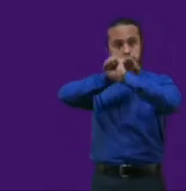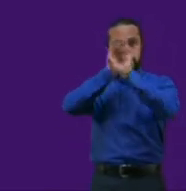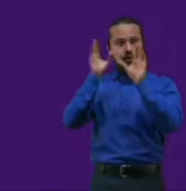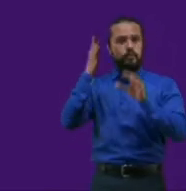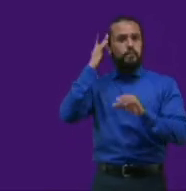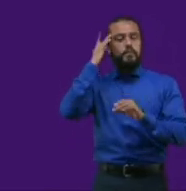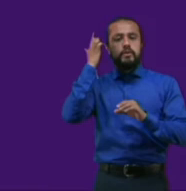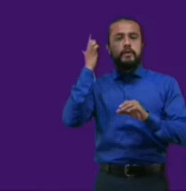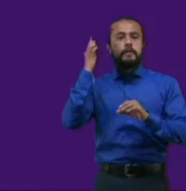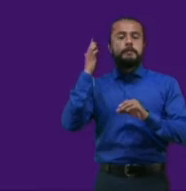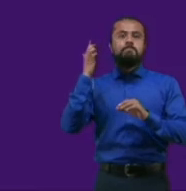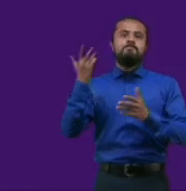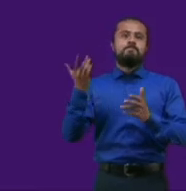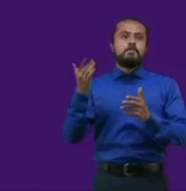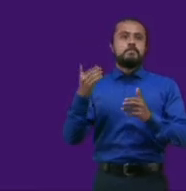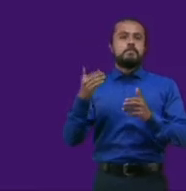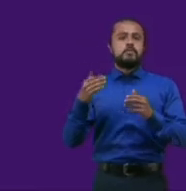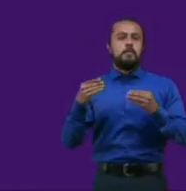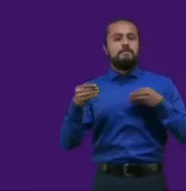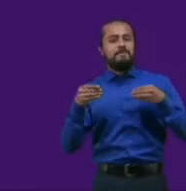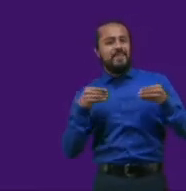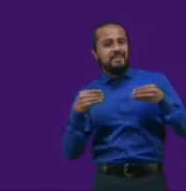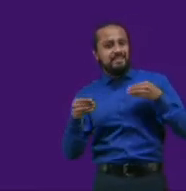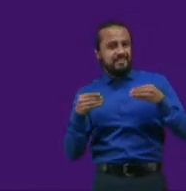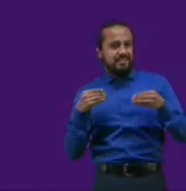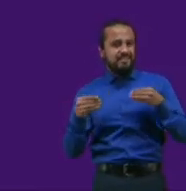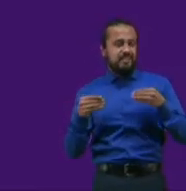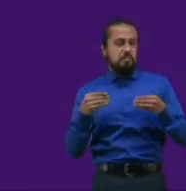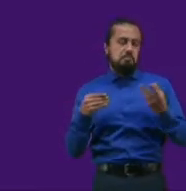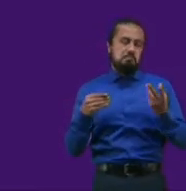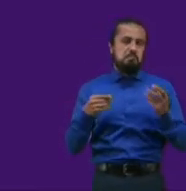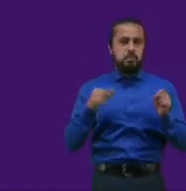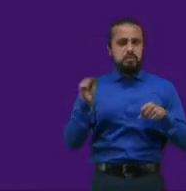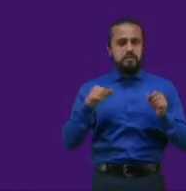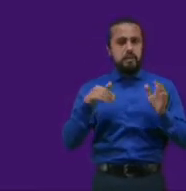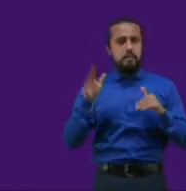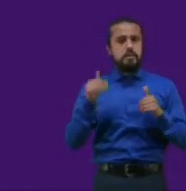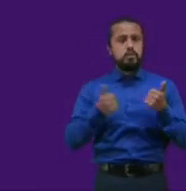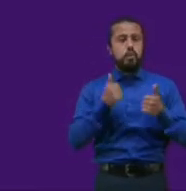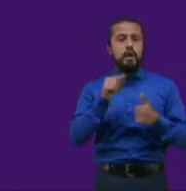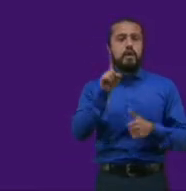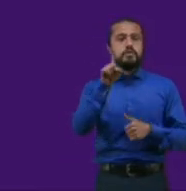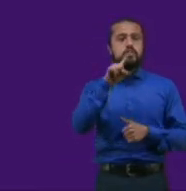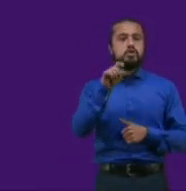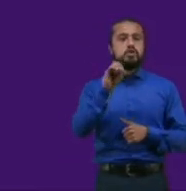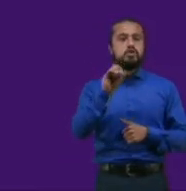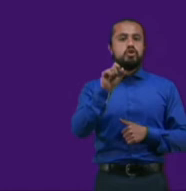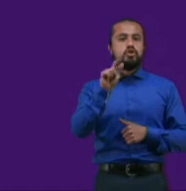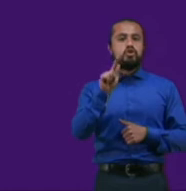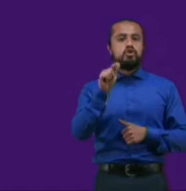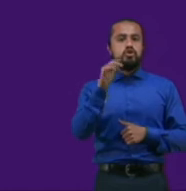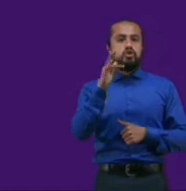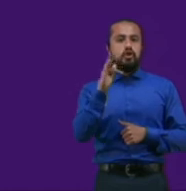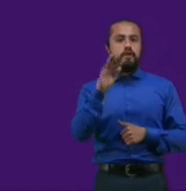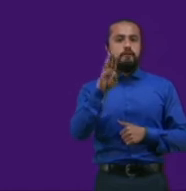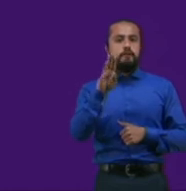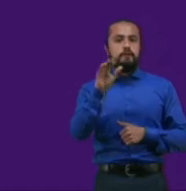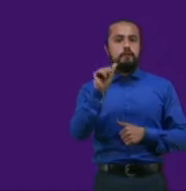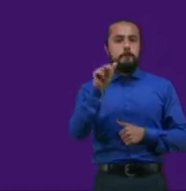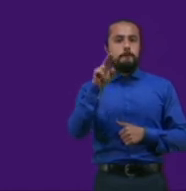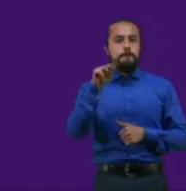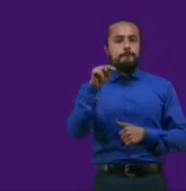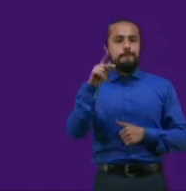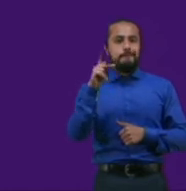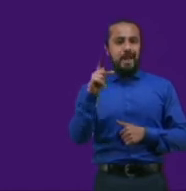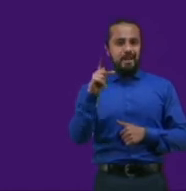fondo como flexible puede ser hoy un SoftBank Latinoamérica, porque está más interesado en el impacto como